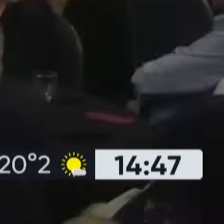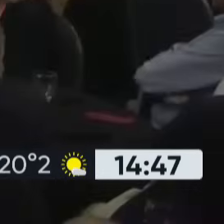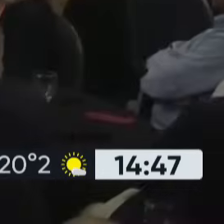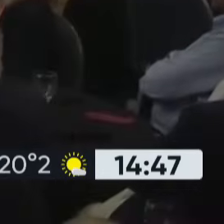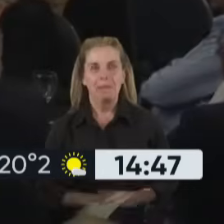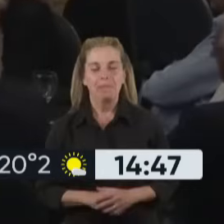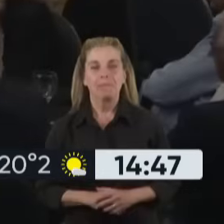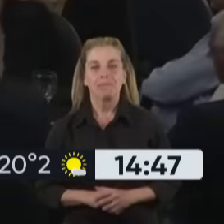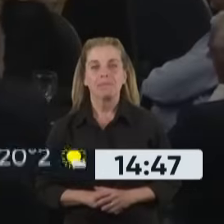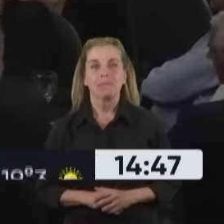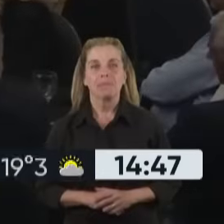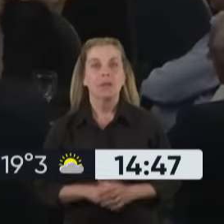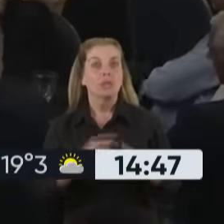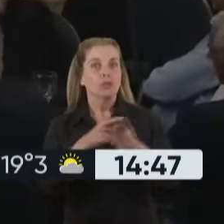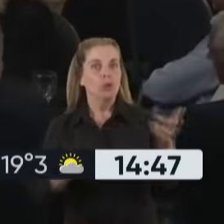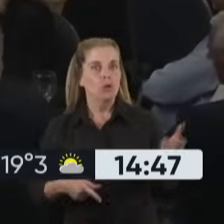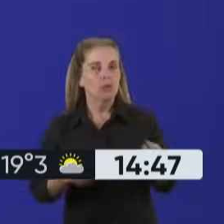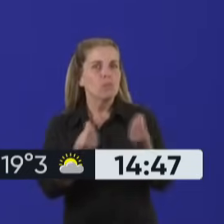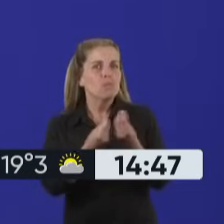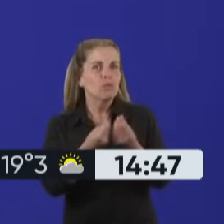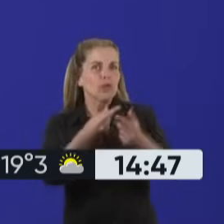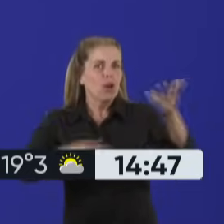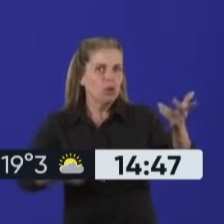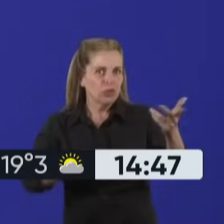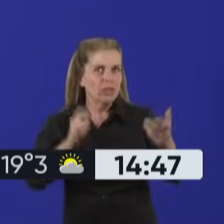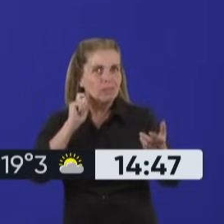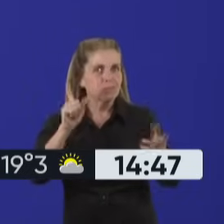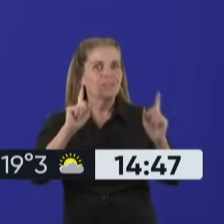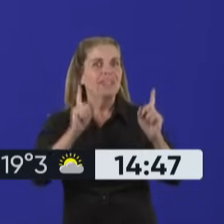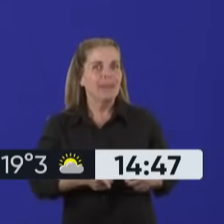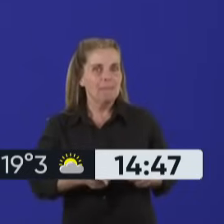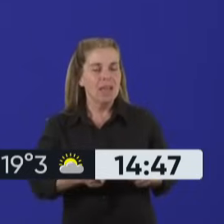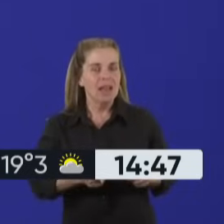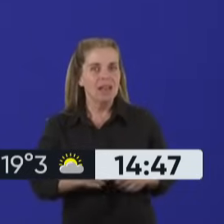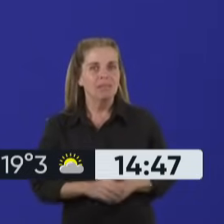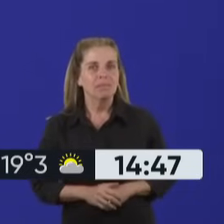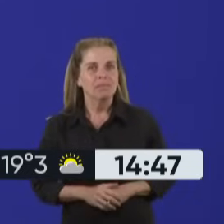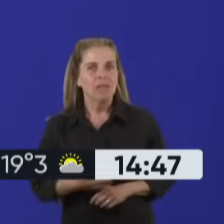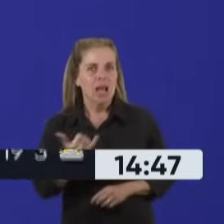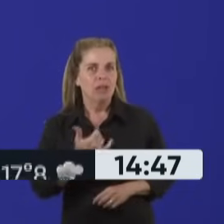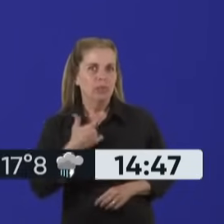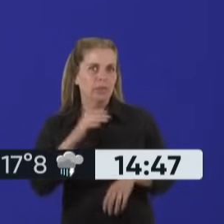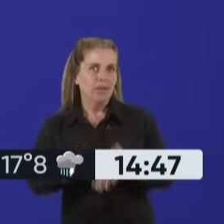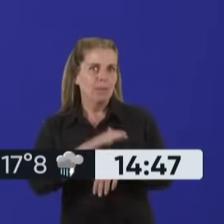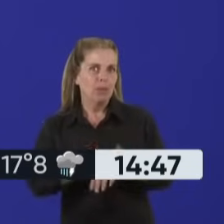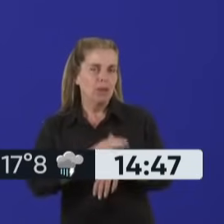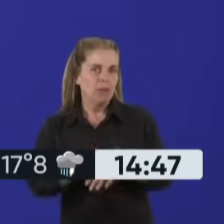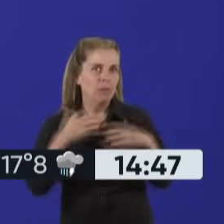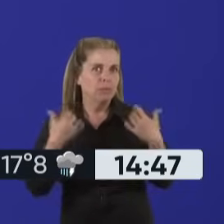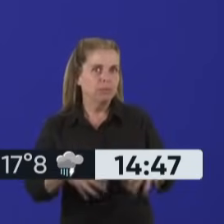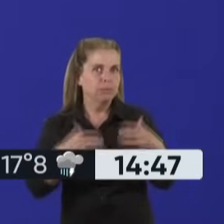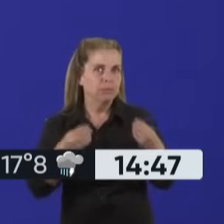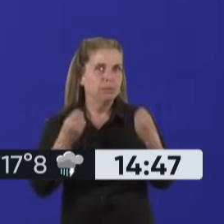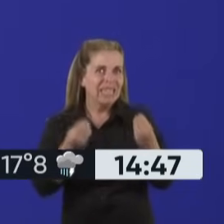Pero más allá, digo, de esa grandeza, también llevó a cabo una tarea enorme, que fue la de poner orden